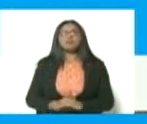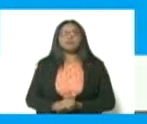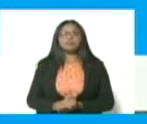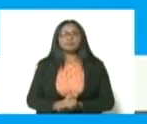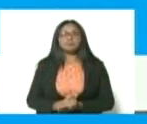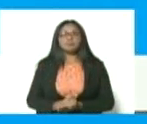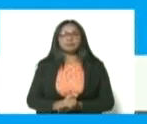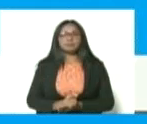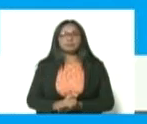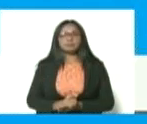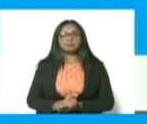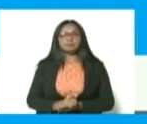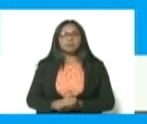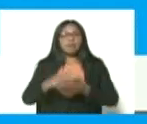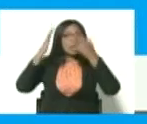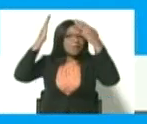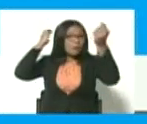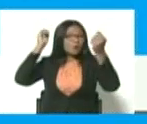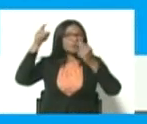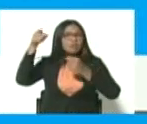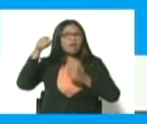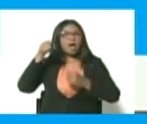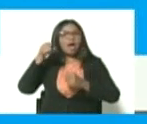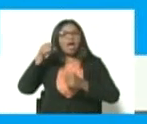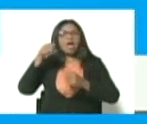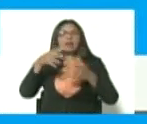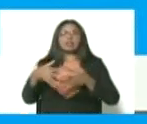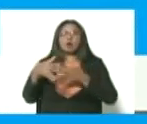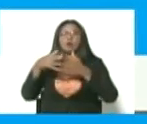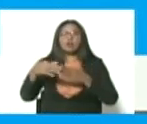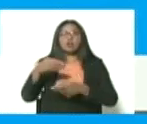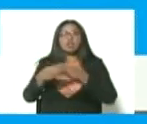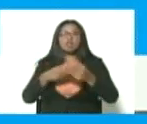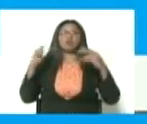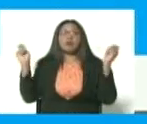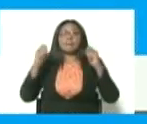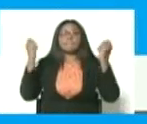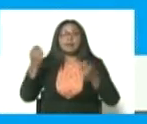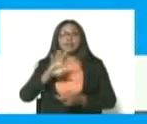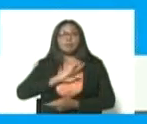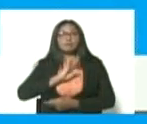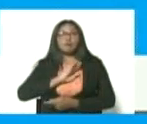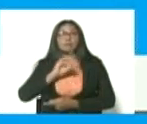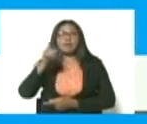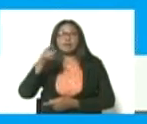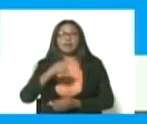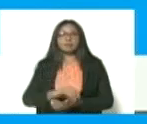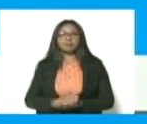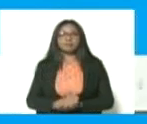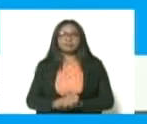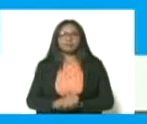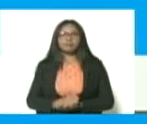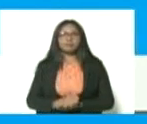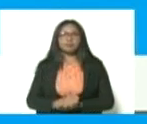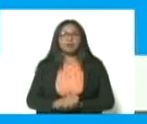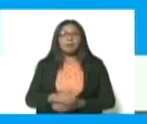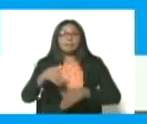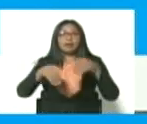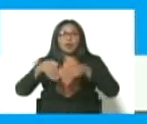Washington, hizo campaña personal en la Florida para que votaran por